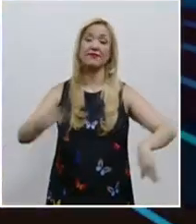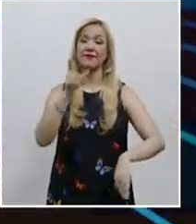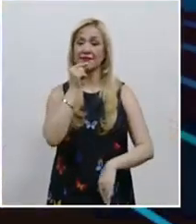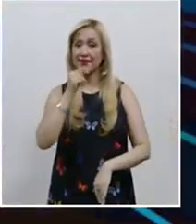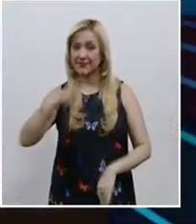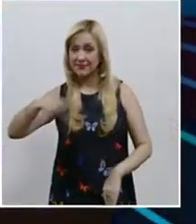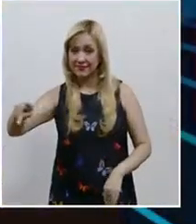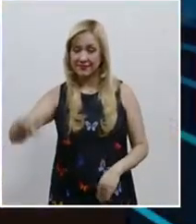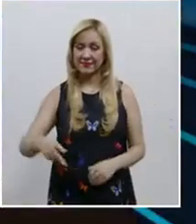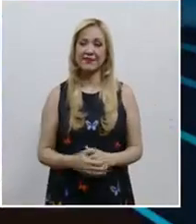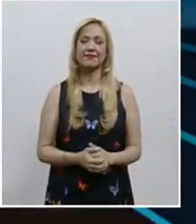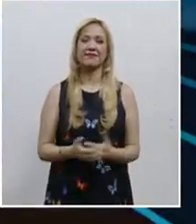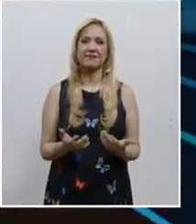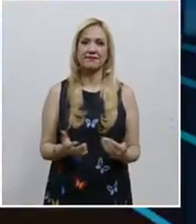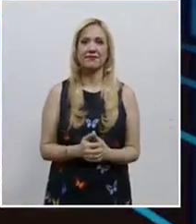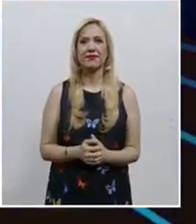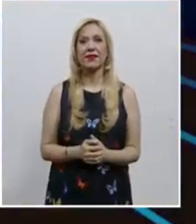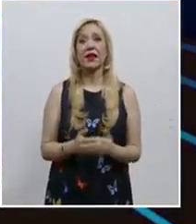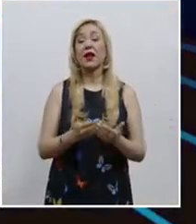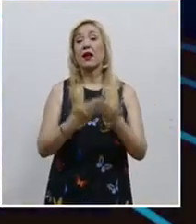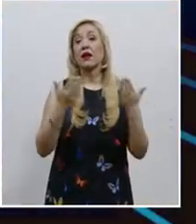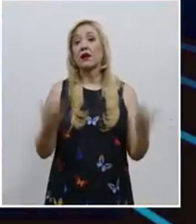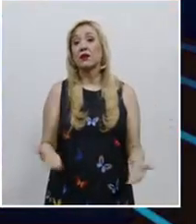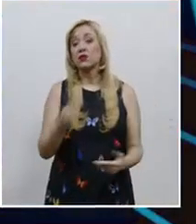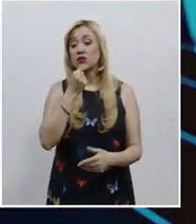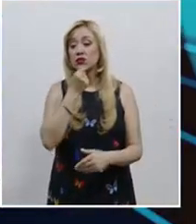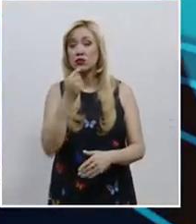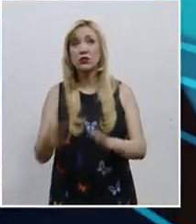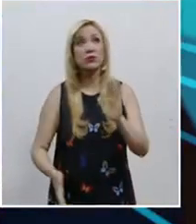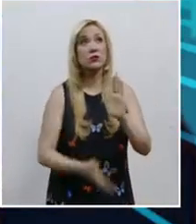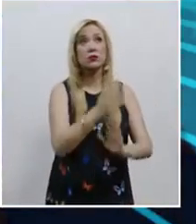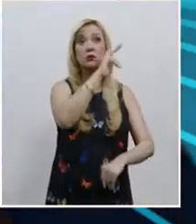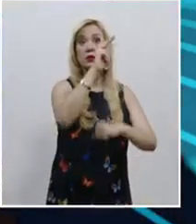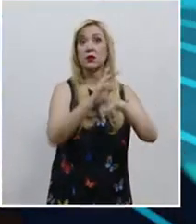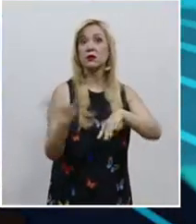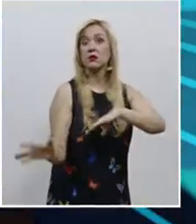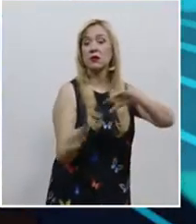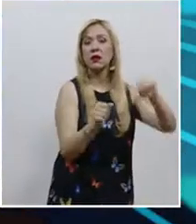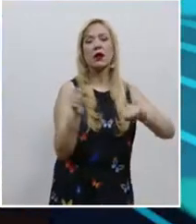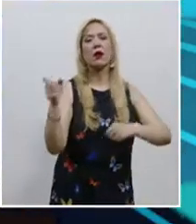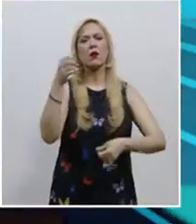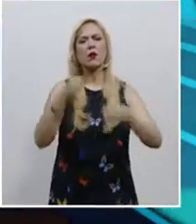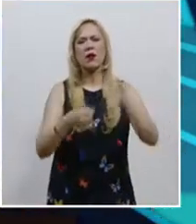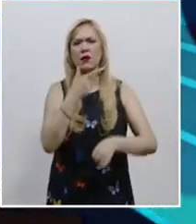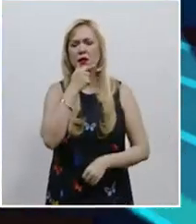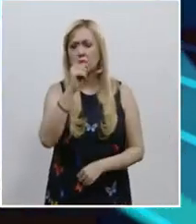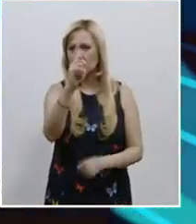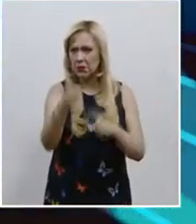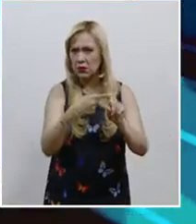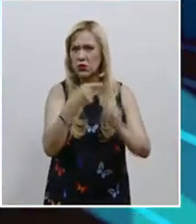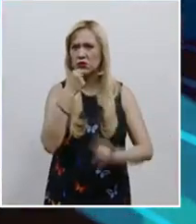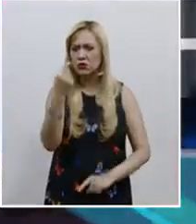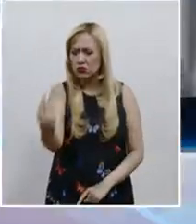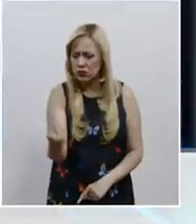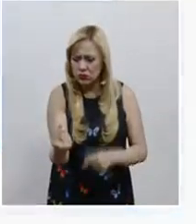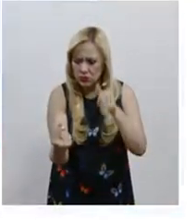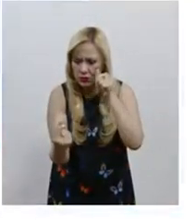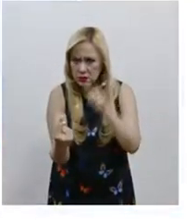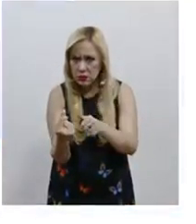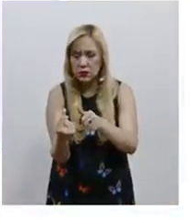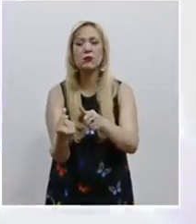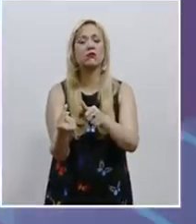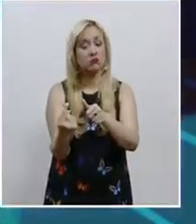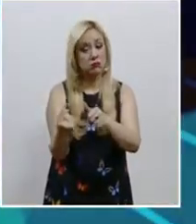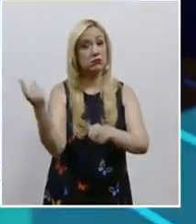En casos de sustracción internacional, el juzgador debe escuchar el testimonio del menor, determina la primera sala.